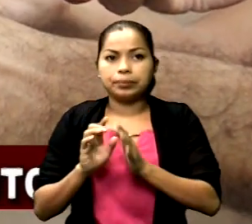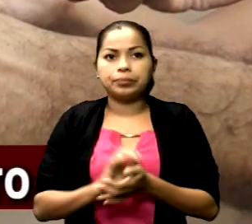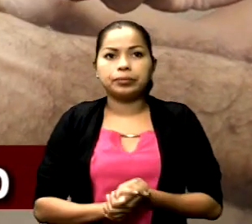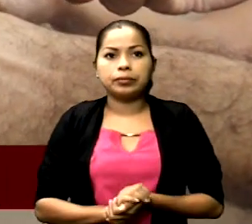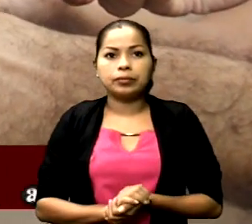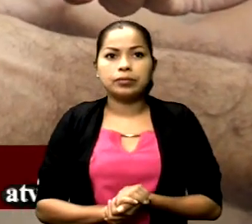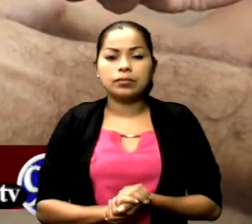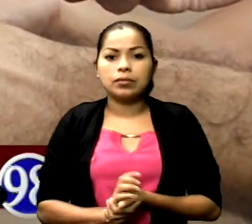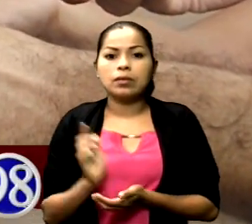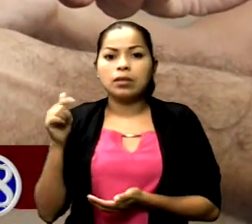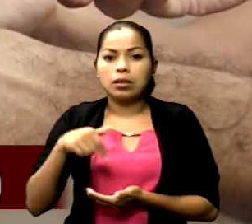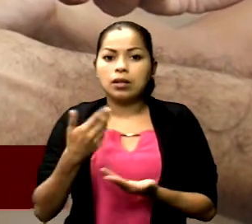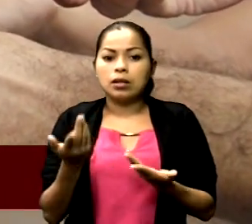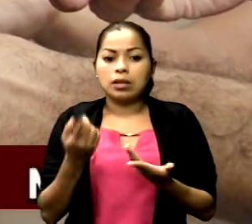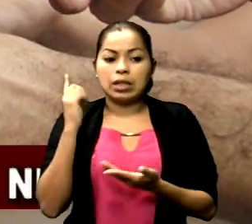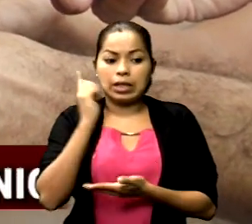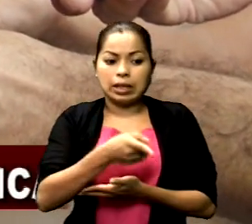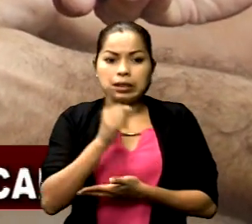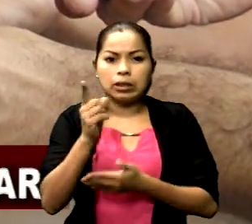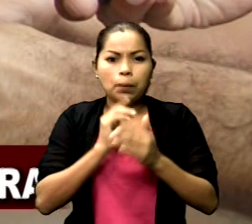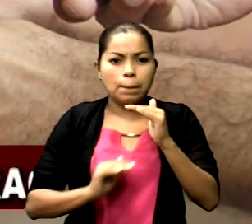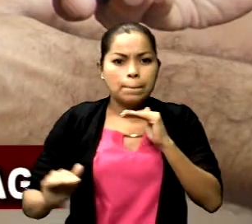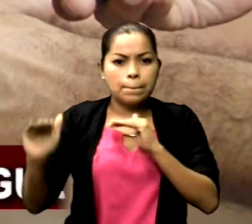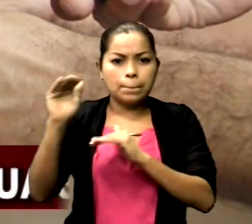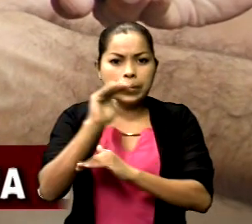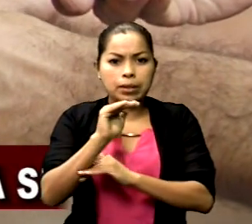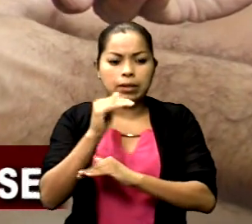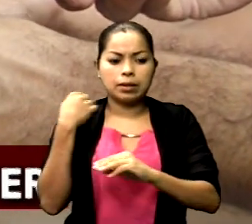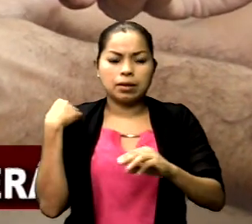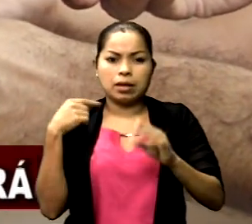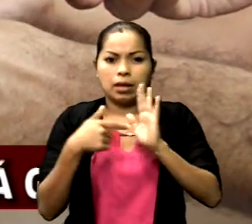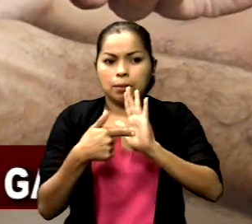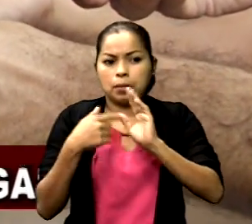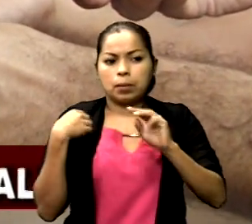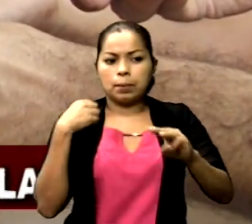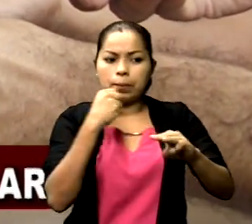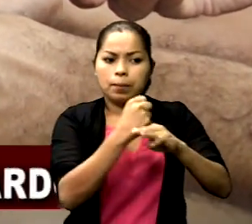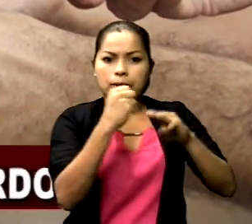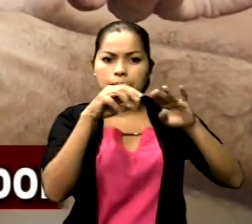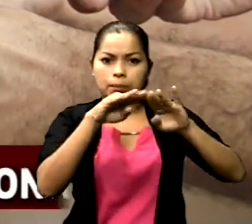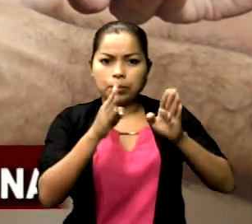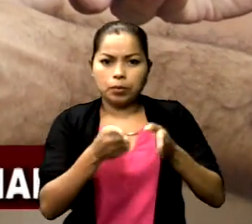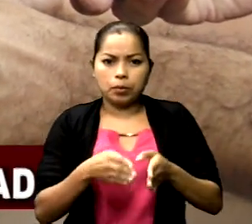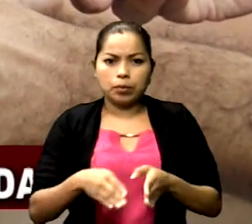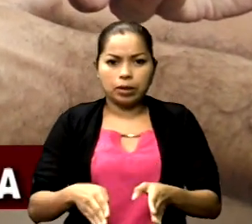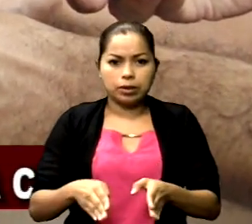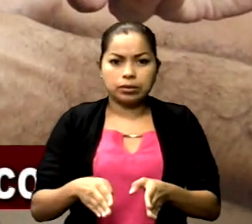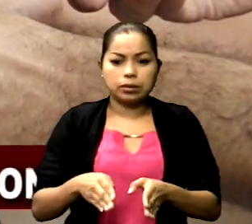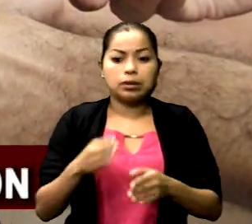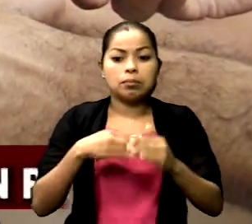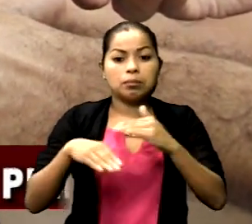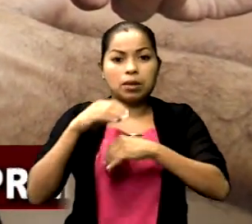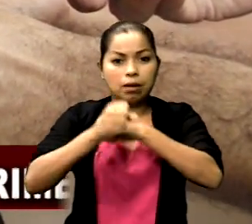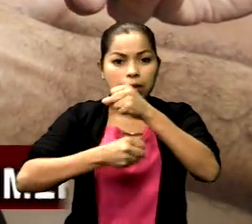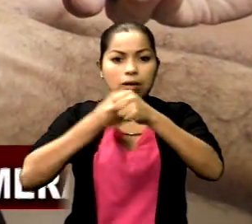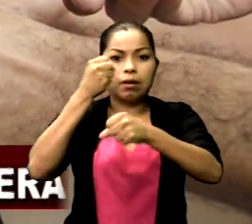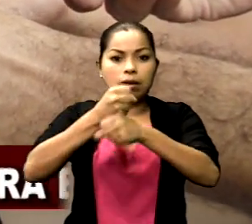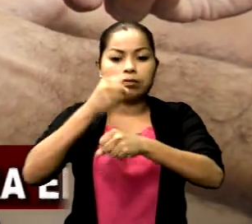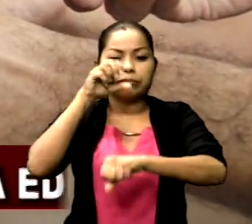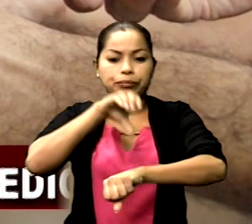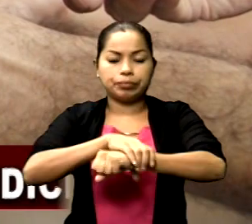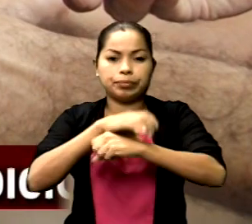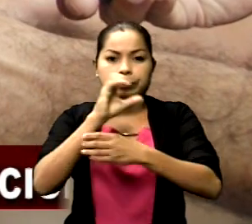Viene a equiparar las penas entre el femicidio y el asesinato, viene